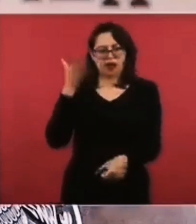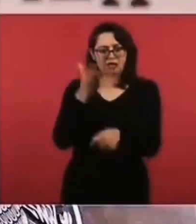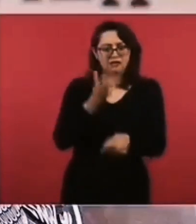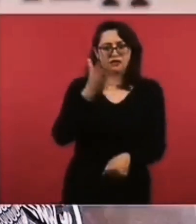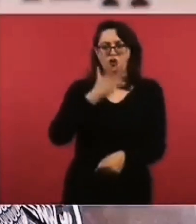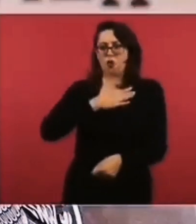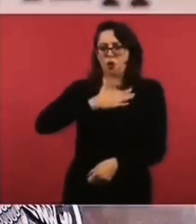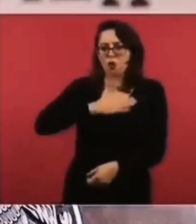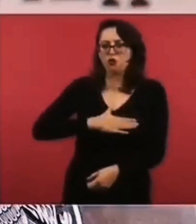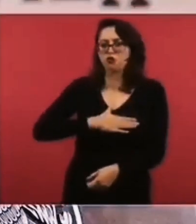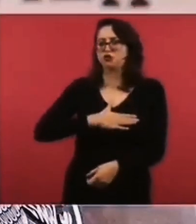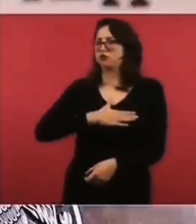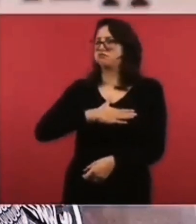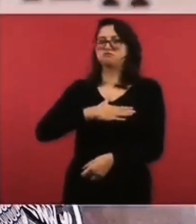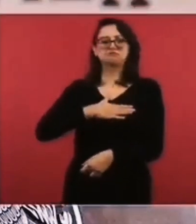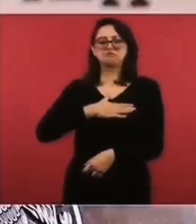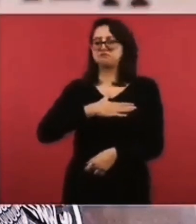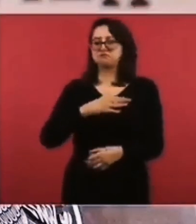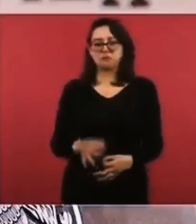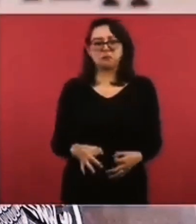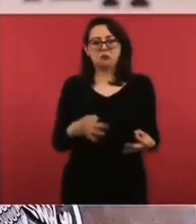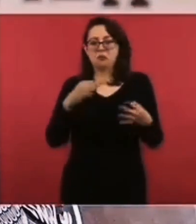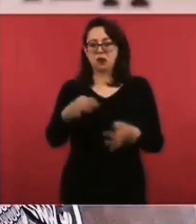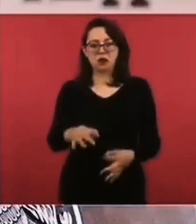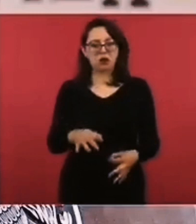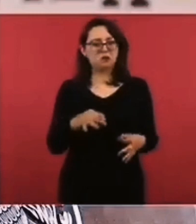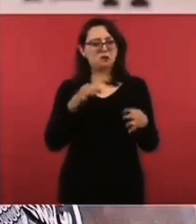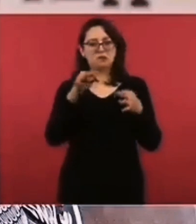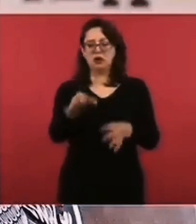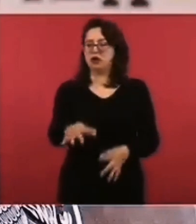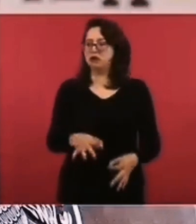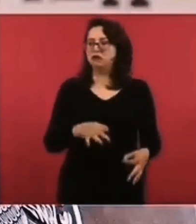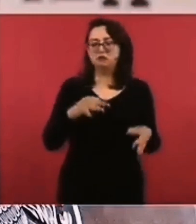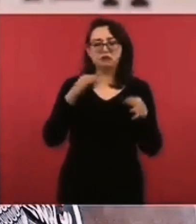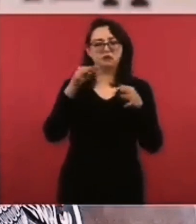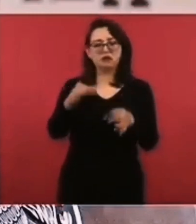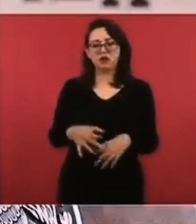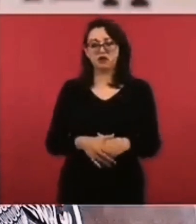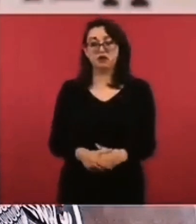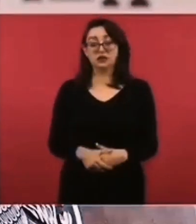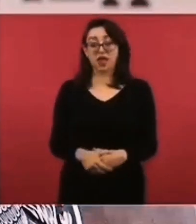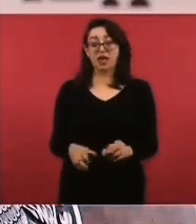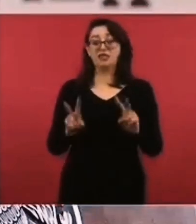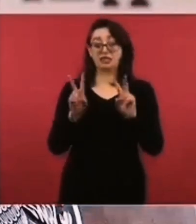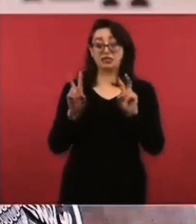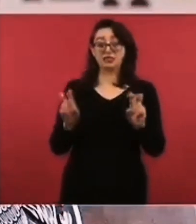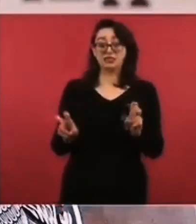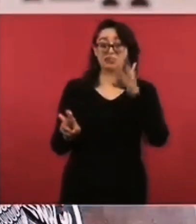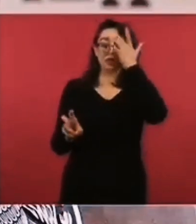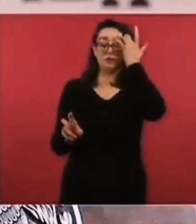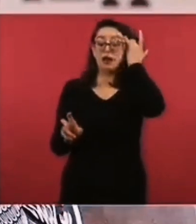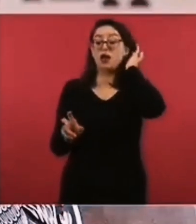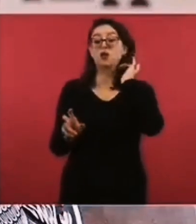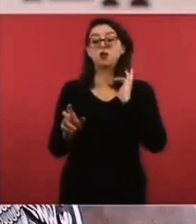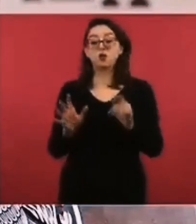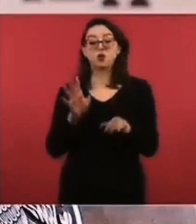de justicia y, por lo tanto, impunidad. Se trata de asuntos de grandes contribuyentes